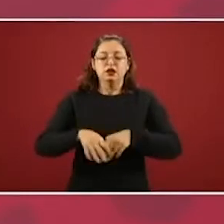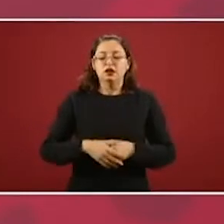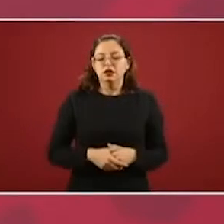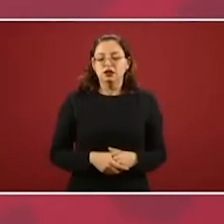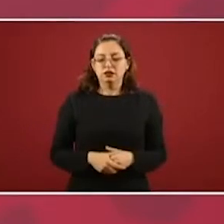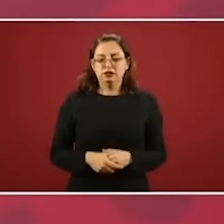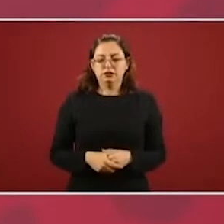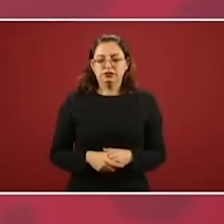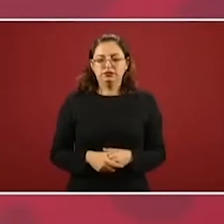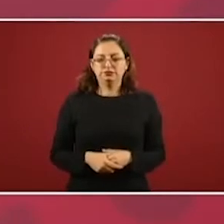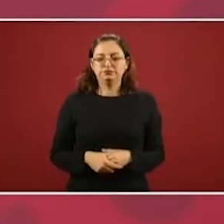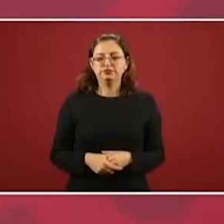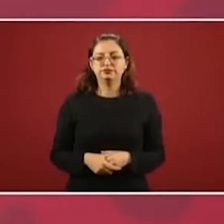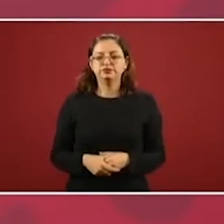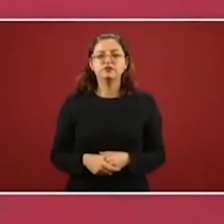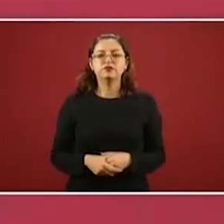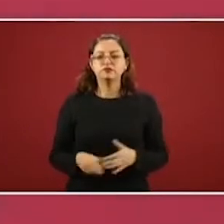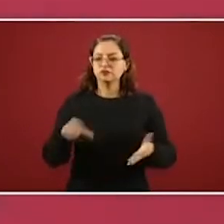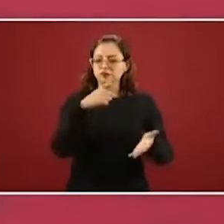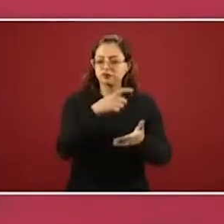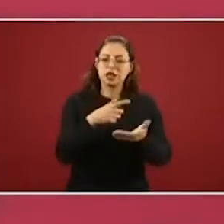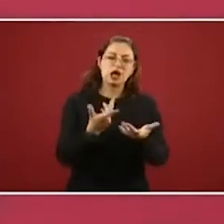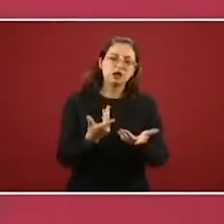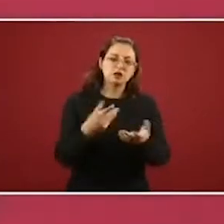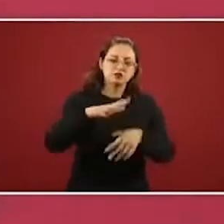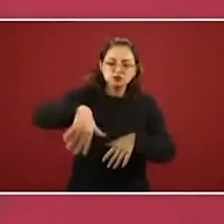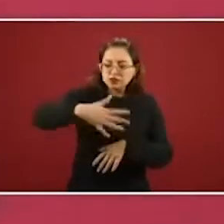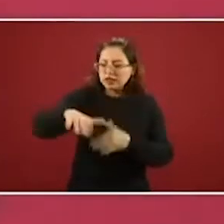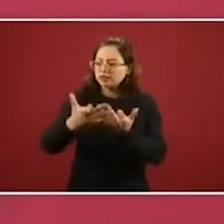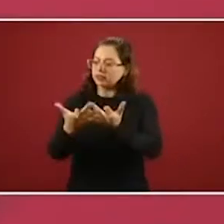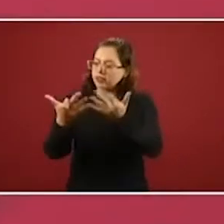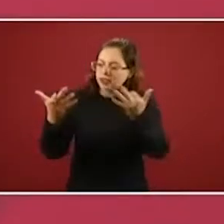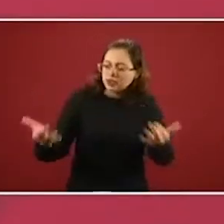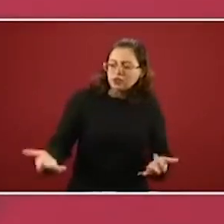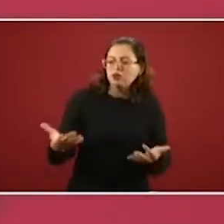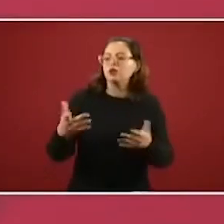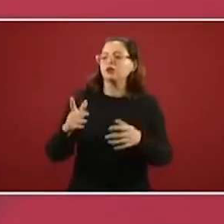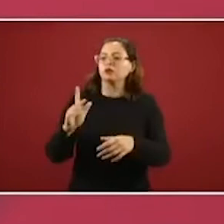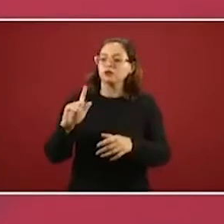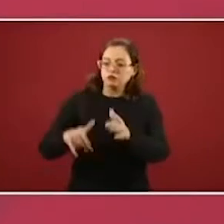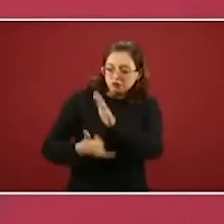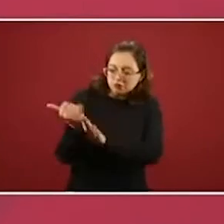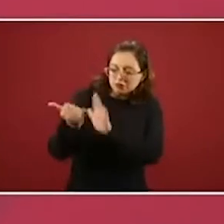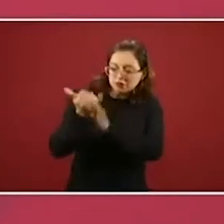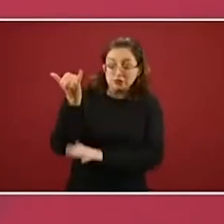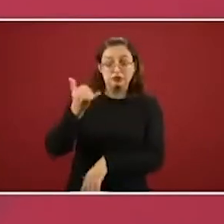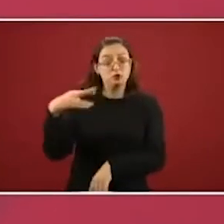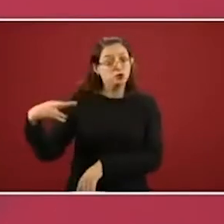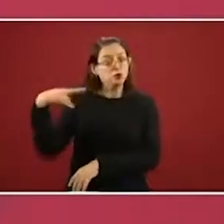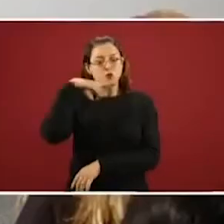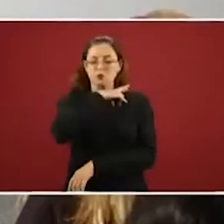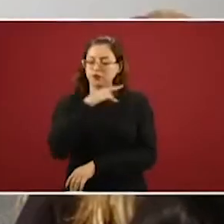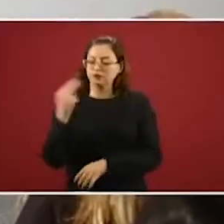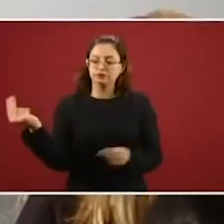se están consiguiendo ya los terrenos y ya se está trabajando porque tenemos que hacerlo pronto